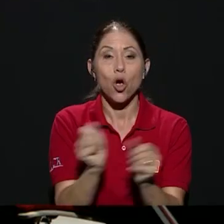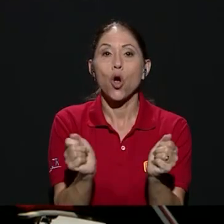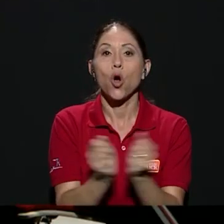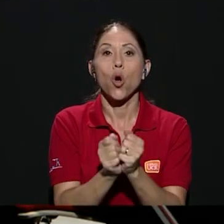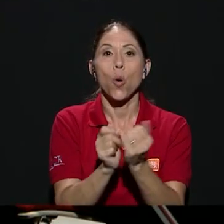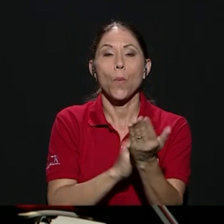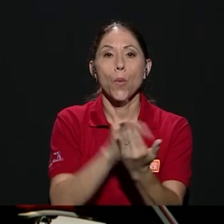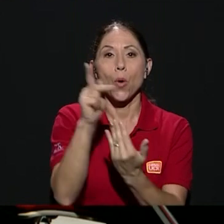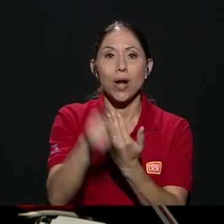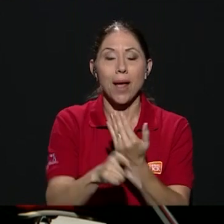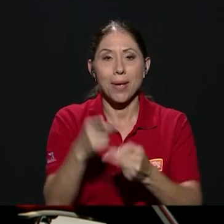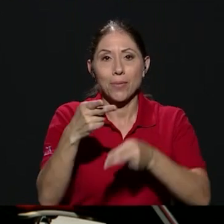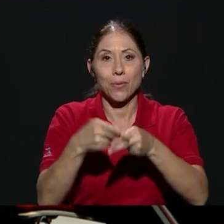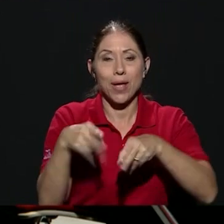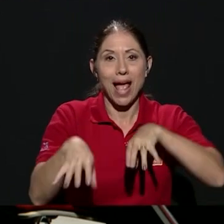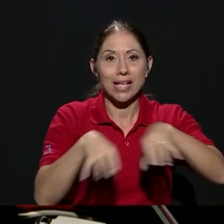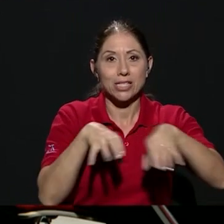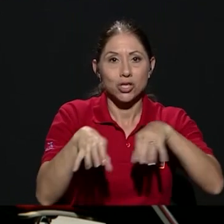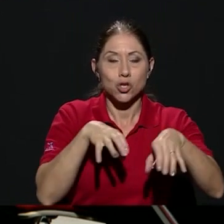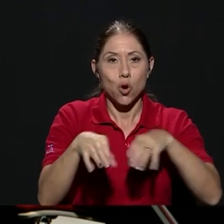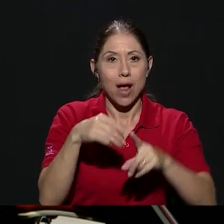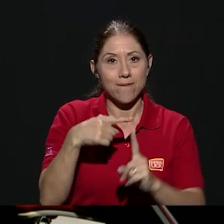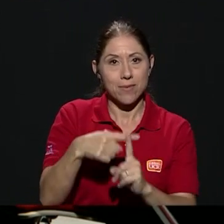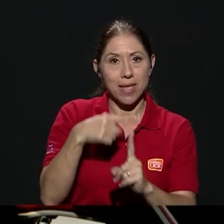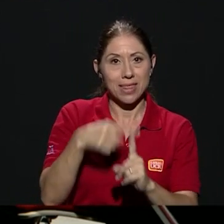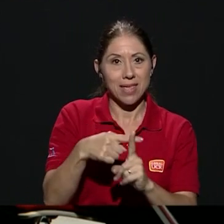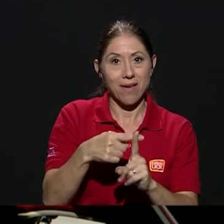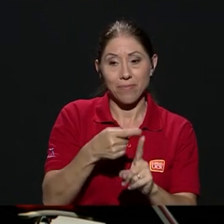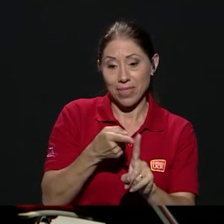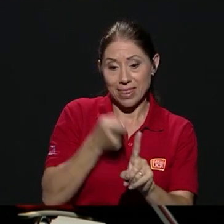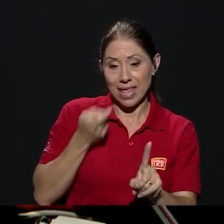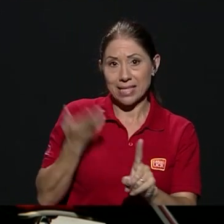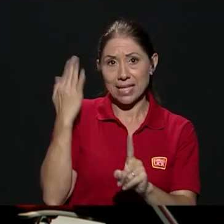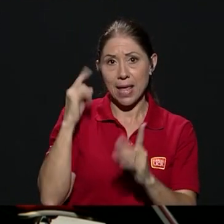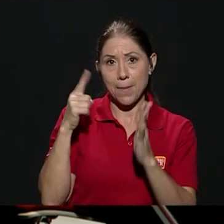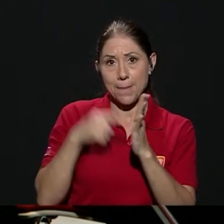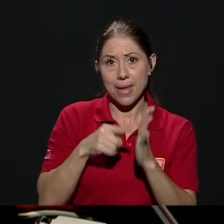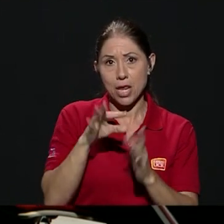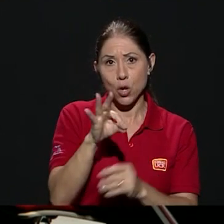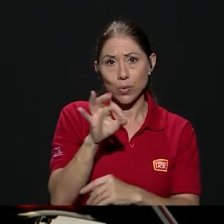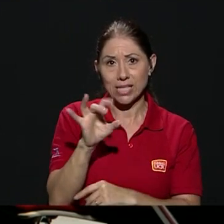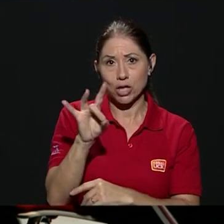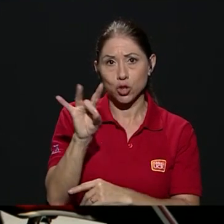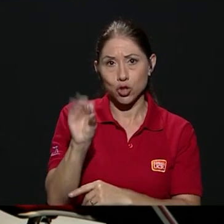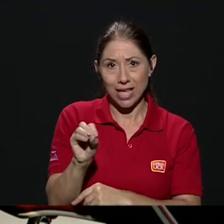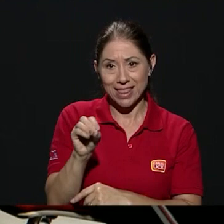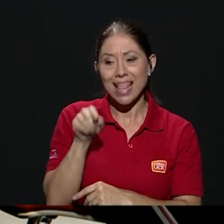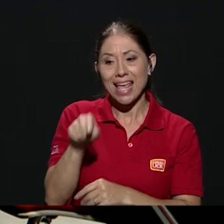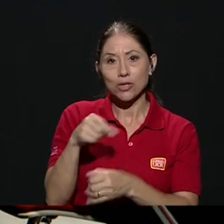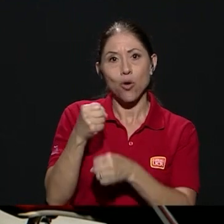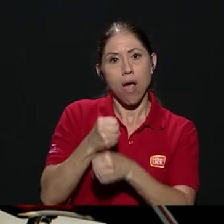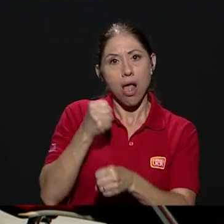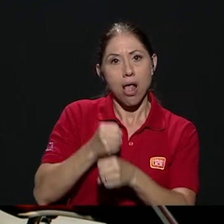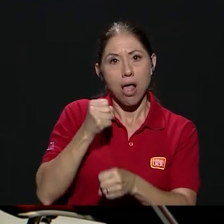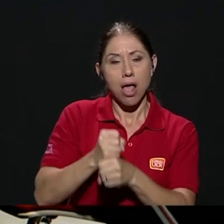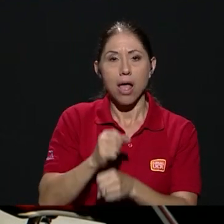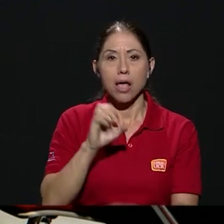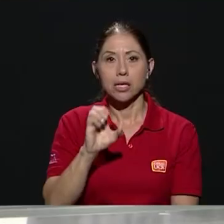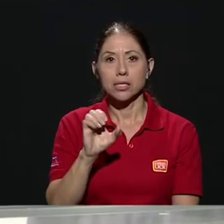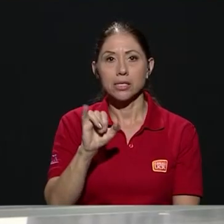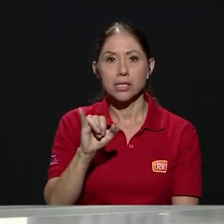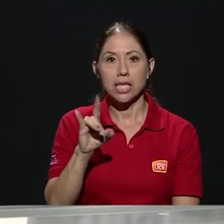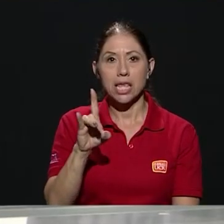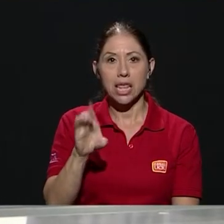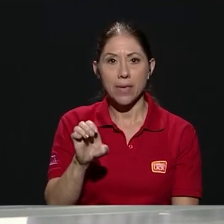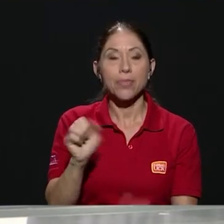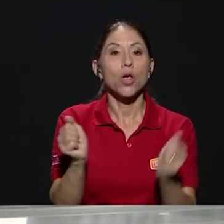acción afirmativa, que es lo que venía realizando desde 1980 el CIDE, a través de la